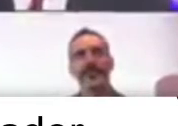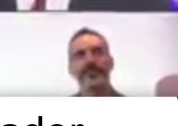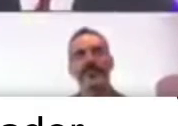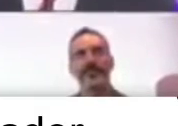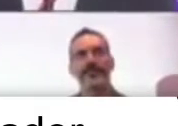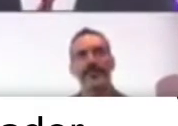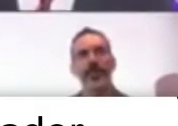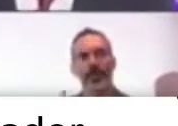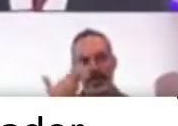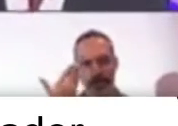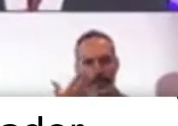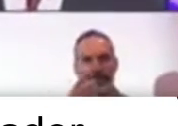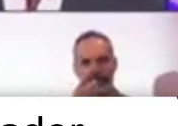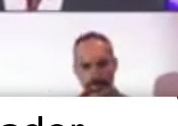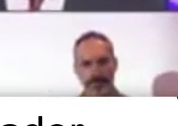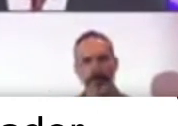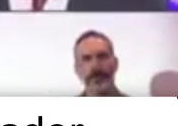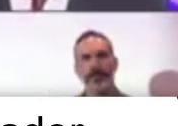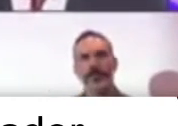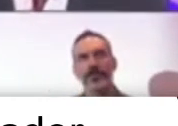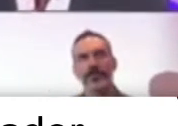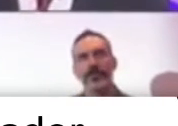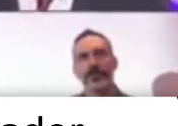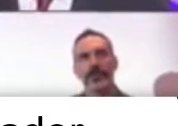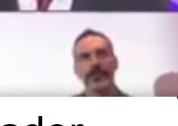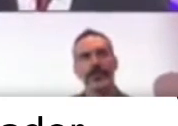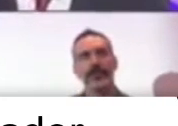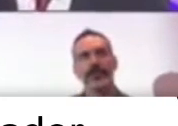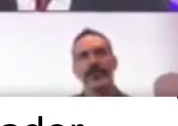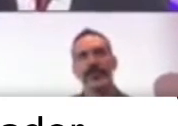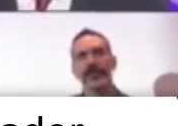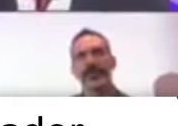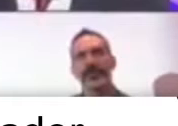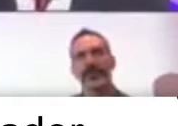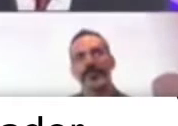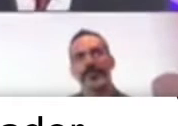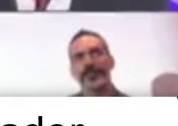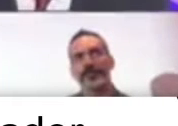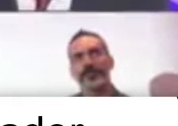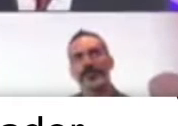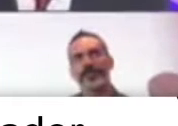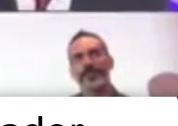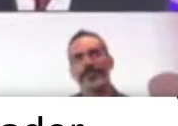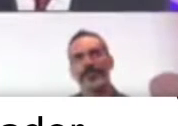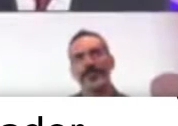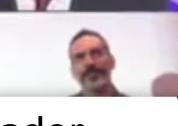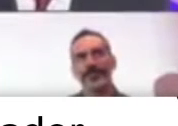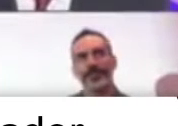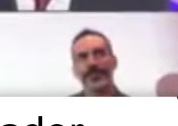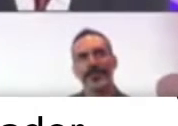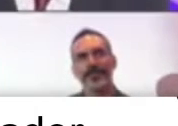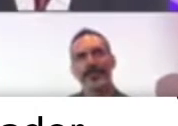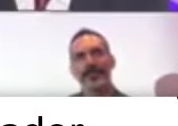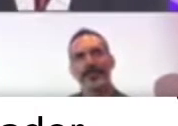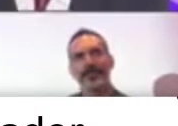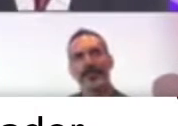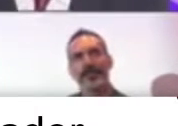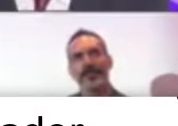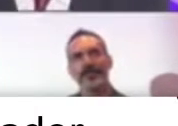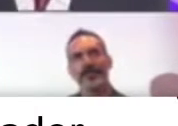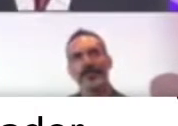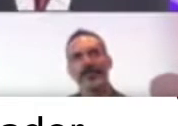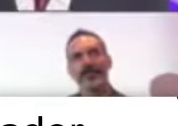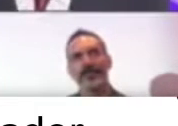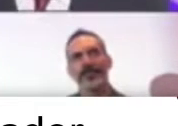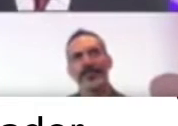Quiero decirles, no sé por qué Eduardo lo sigue remarcando de nuestra misteriosa